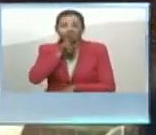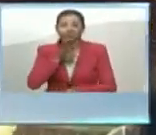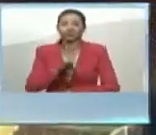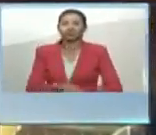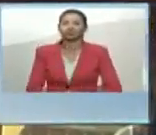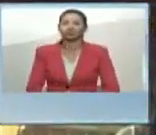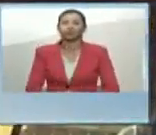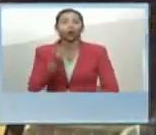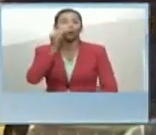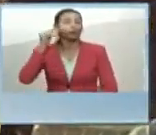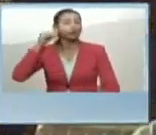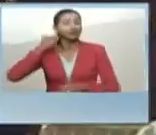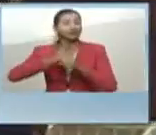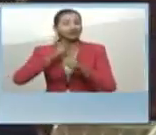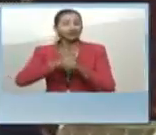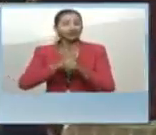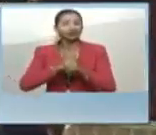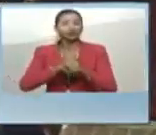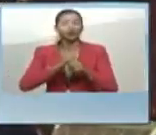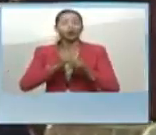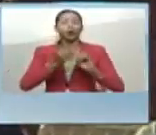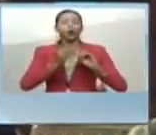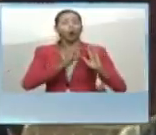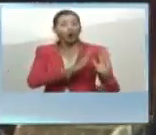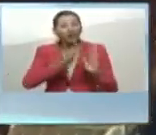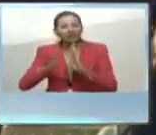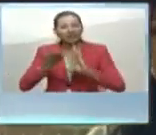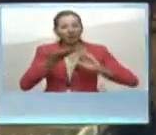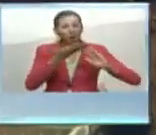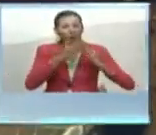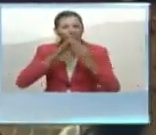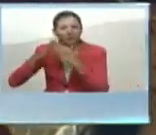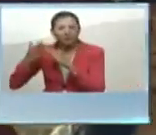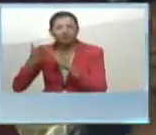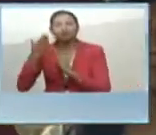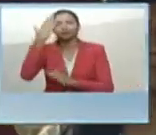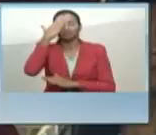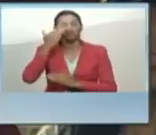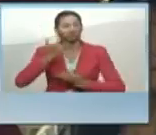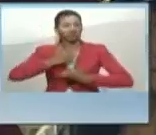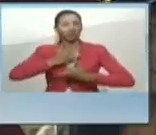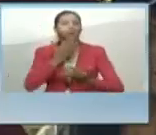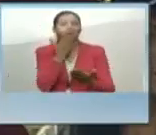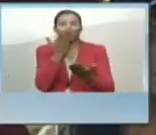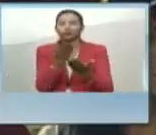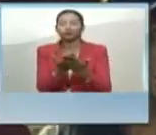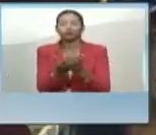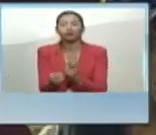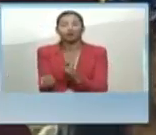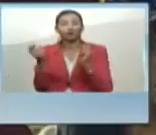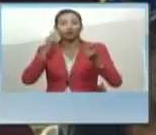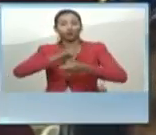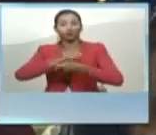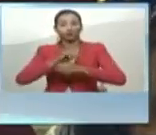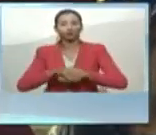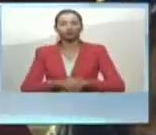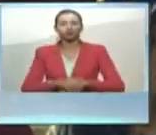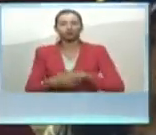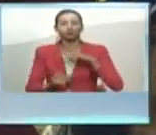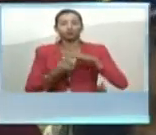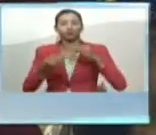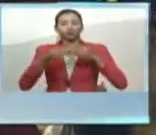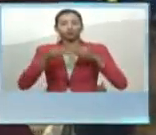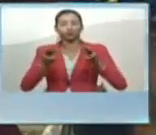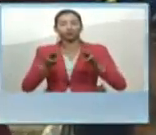Los trabajadores y trabajadoras y las comunidades organizadas conscientemente nos planteamos transformar las instituciones públicas que